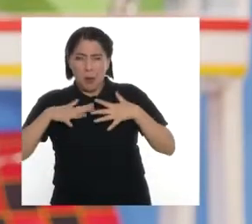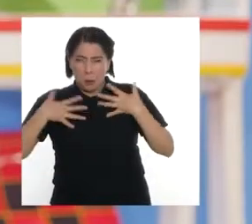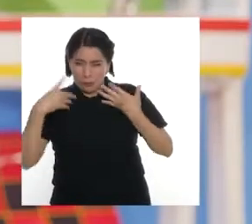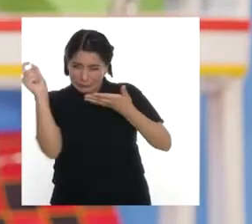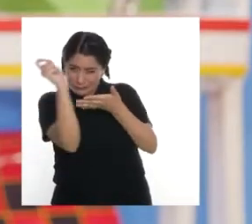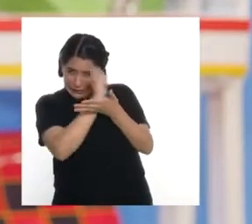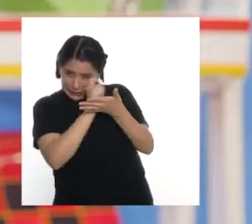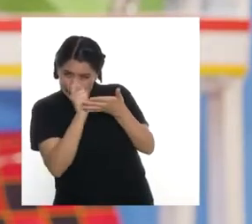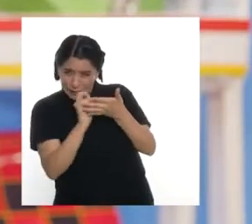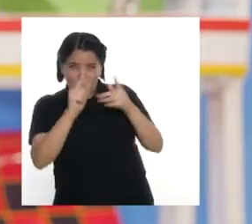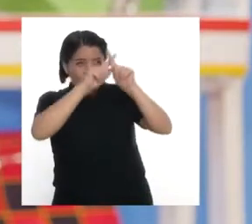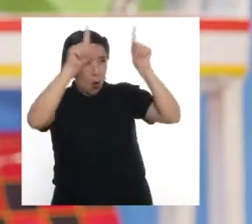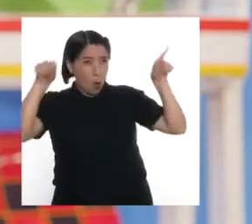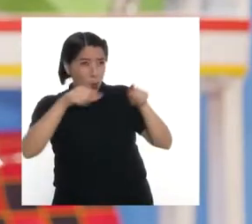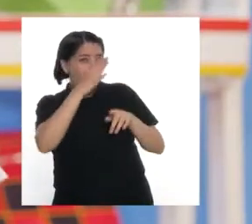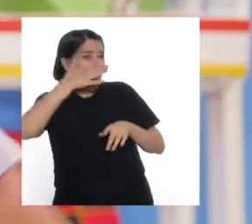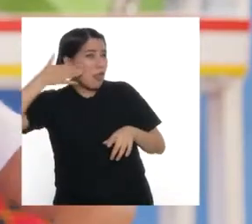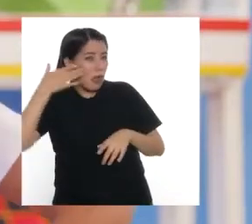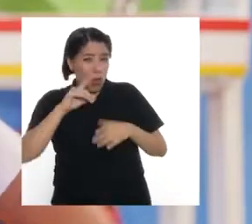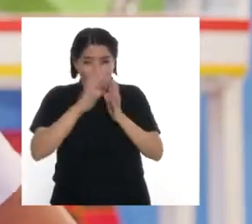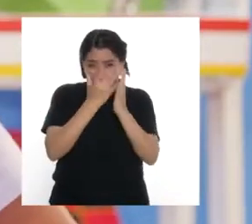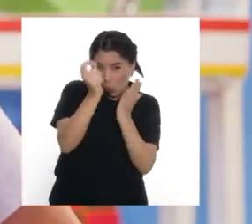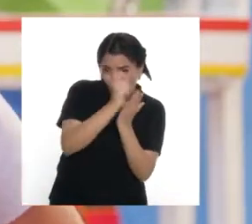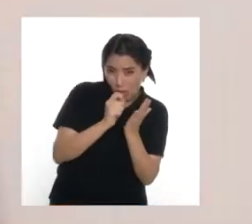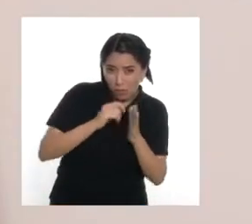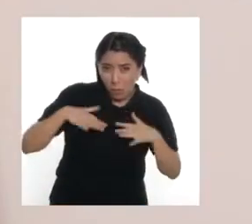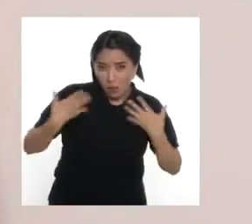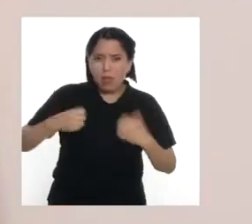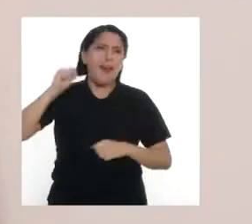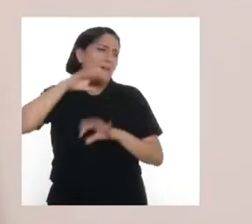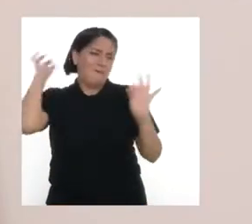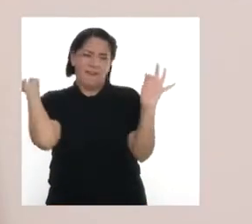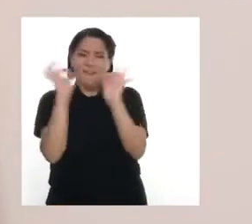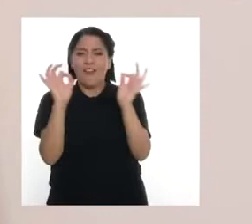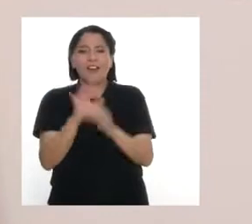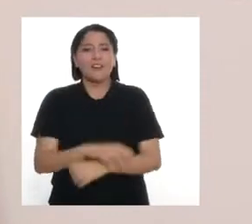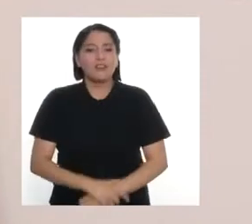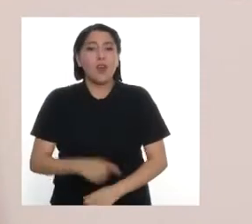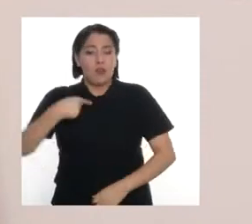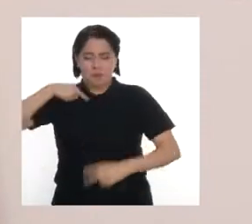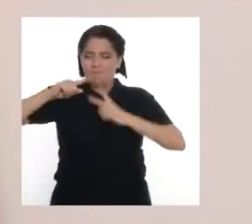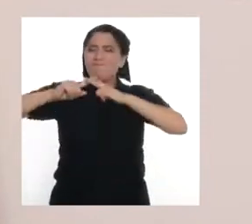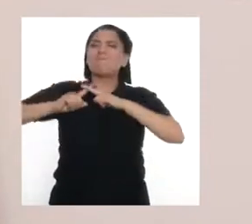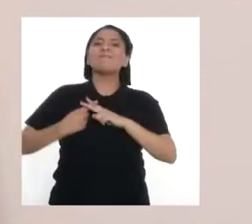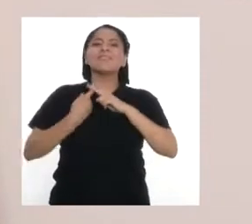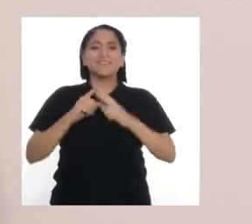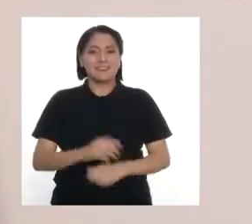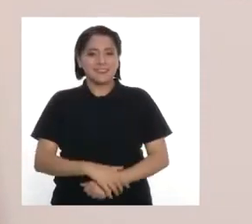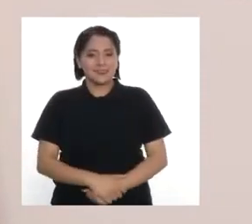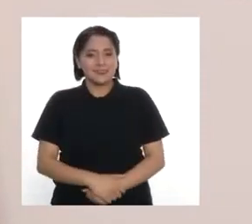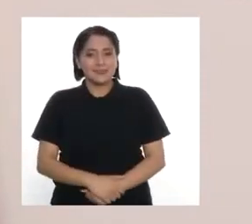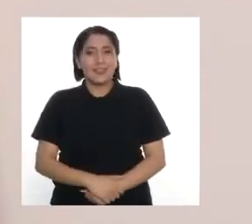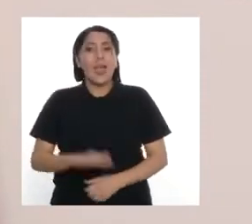podemos escribir en una pizarra o en un cuaderno para recordarlas? ¡Perfecto! Yo comienzo.